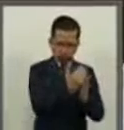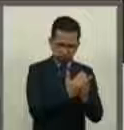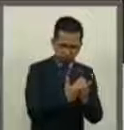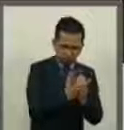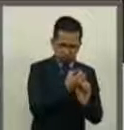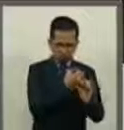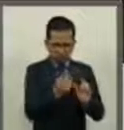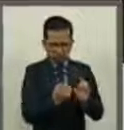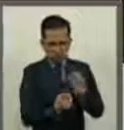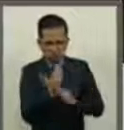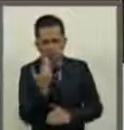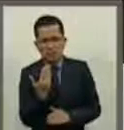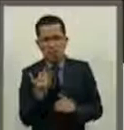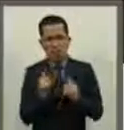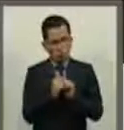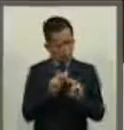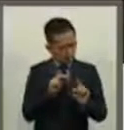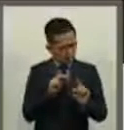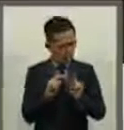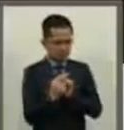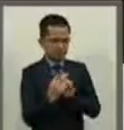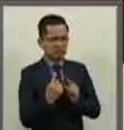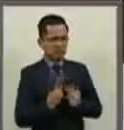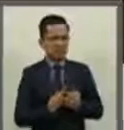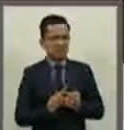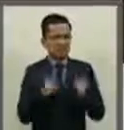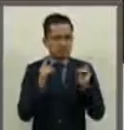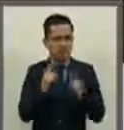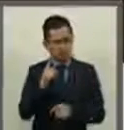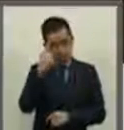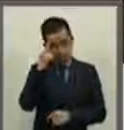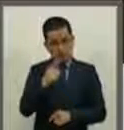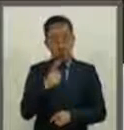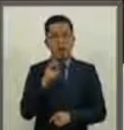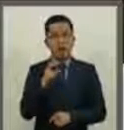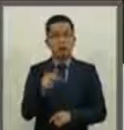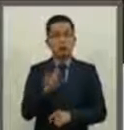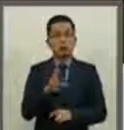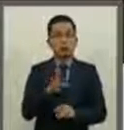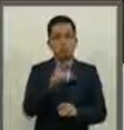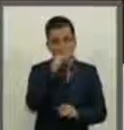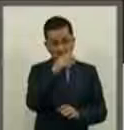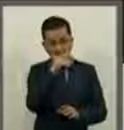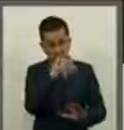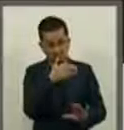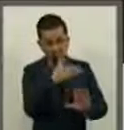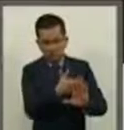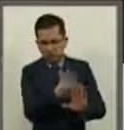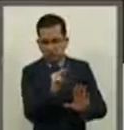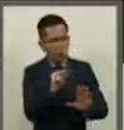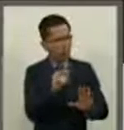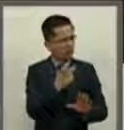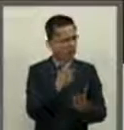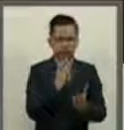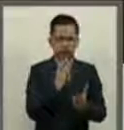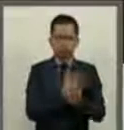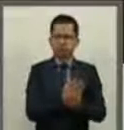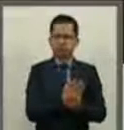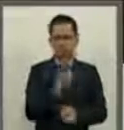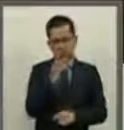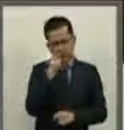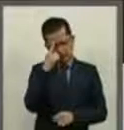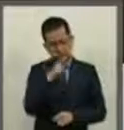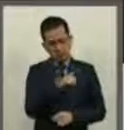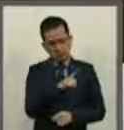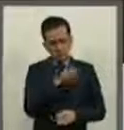una visión distinta, de donde la violencia y el uso de la fuerza sea solo uno de los